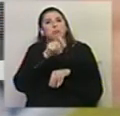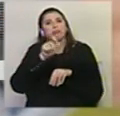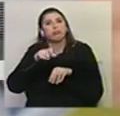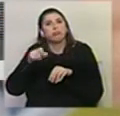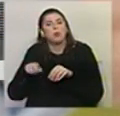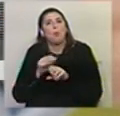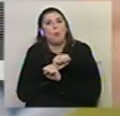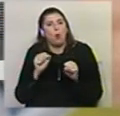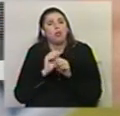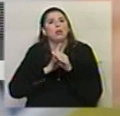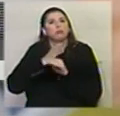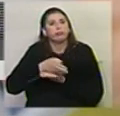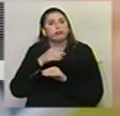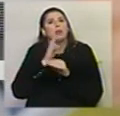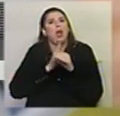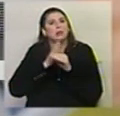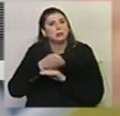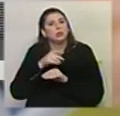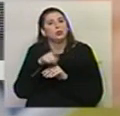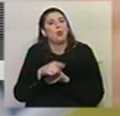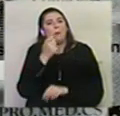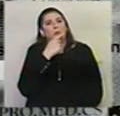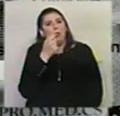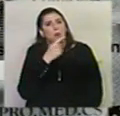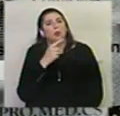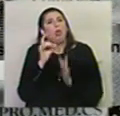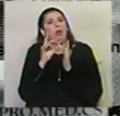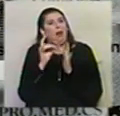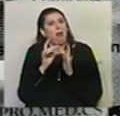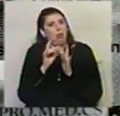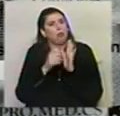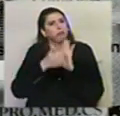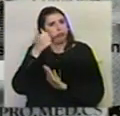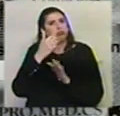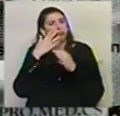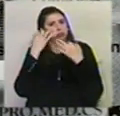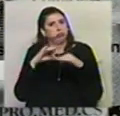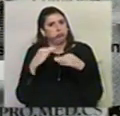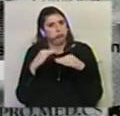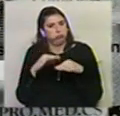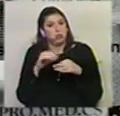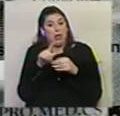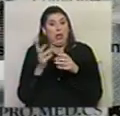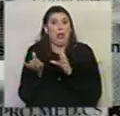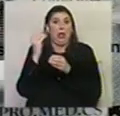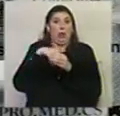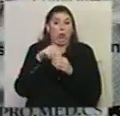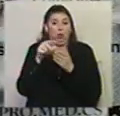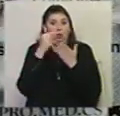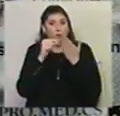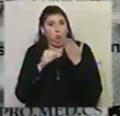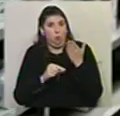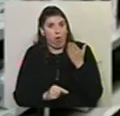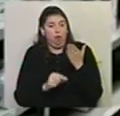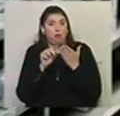medicamentos de calidad, debidamente autorizados por el Ministerio de Salud Pública e incluidos por este en el formulario terapéutico de medicamentos y a conocer los